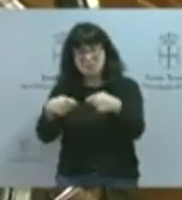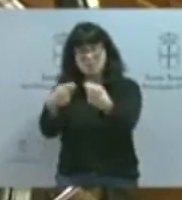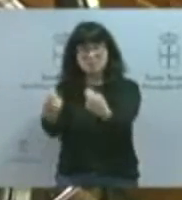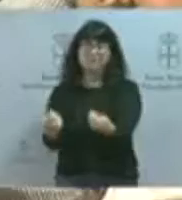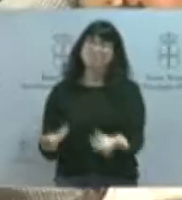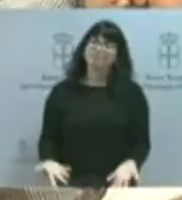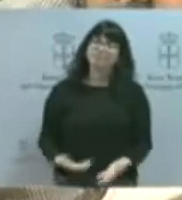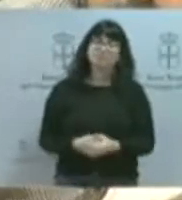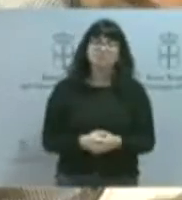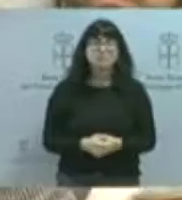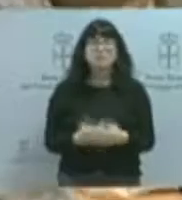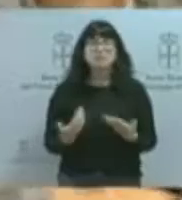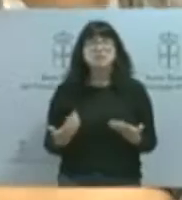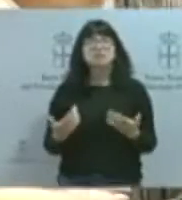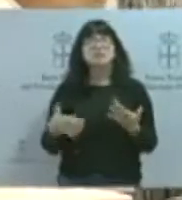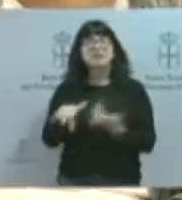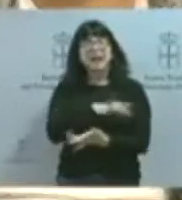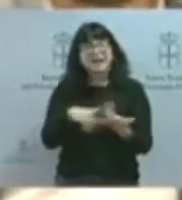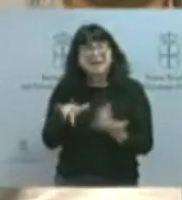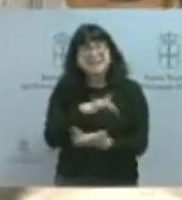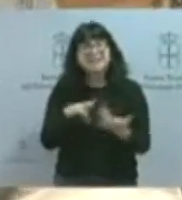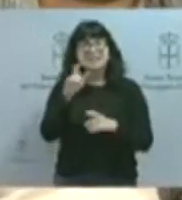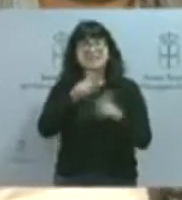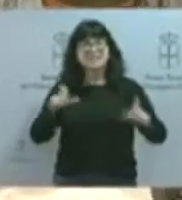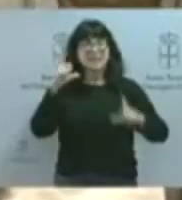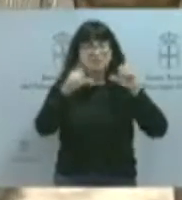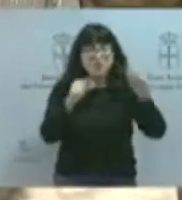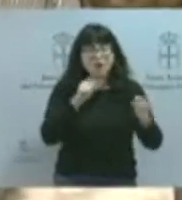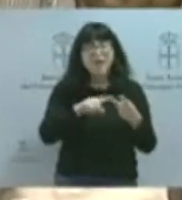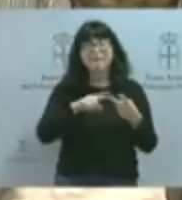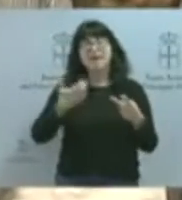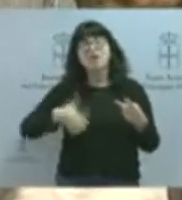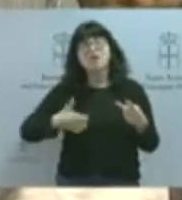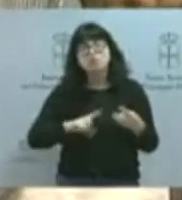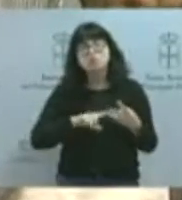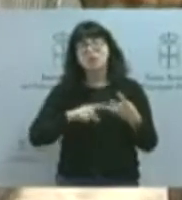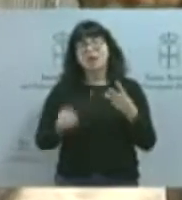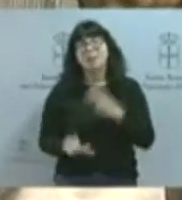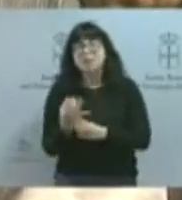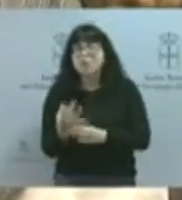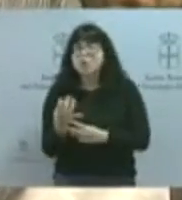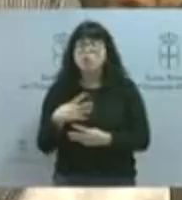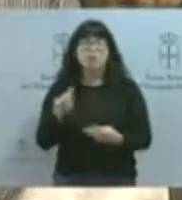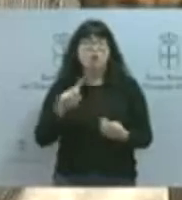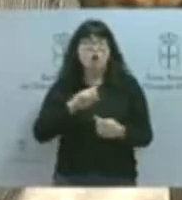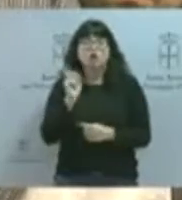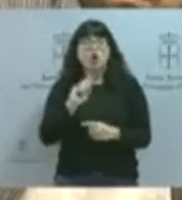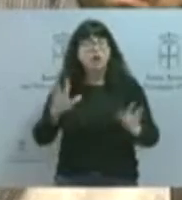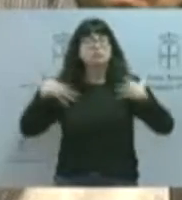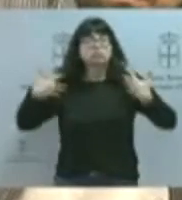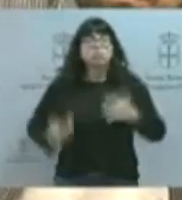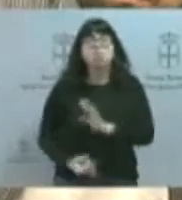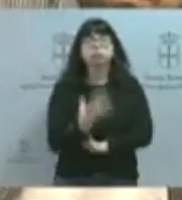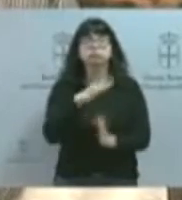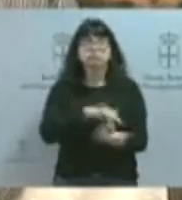producción, que obedece a diversos factores, no es una maldición caída del cielo ni es una catástrofe natural impredecible en la que solo hay víctimas y